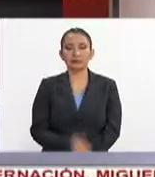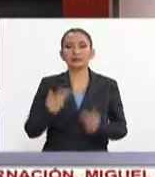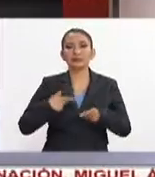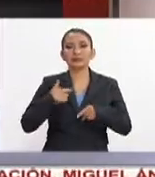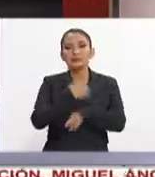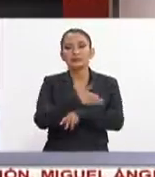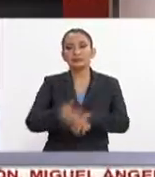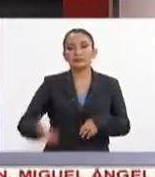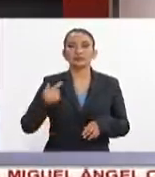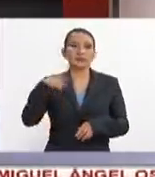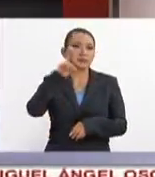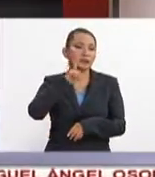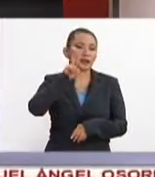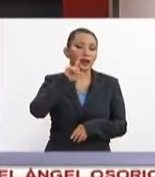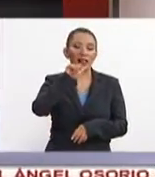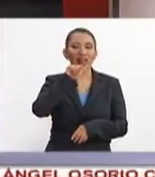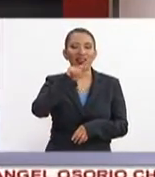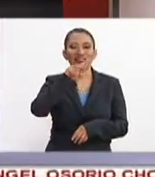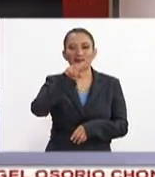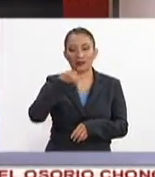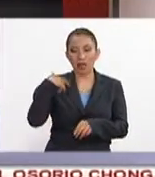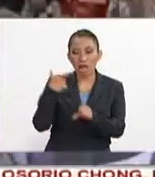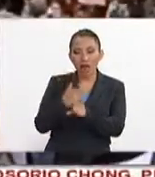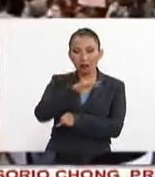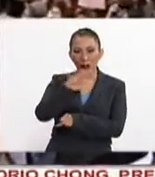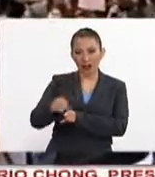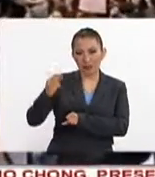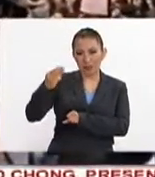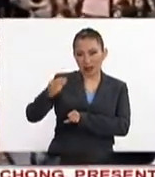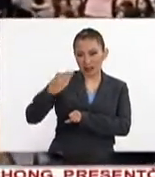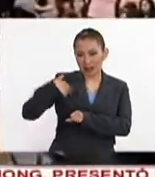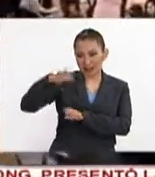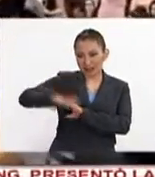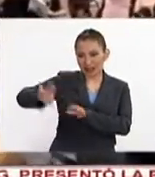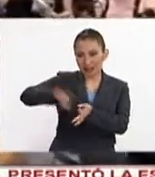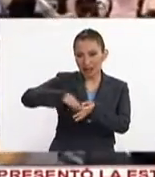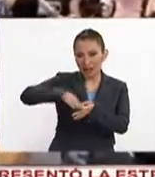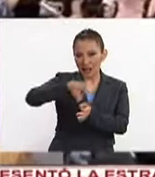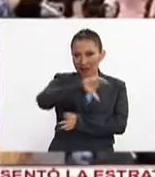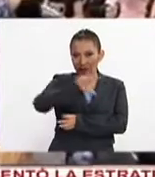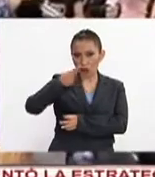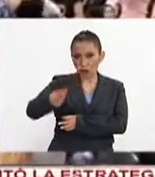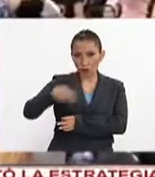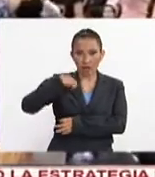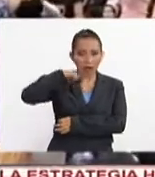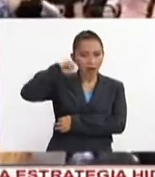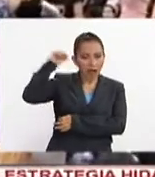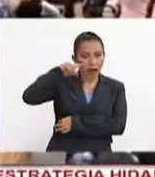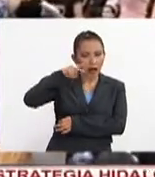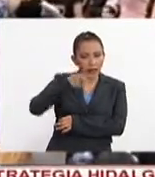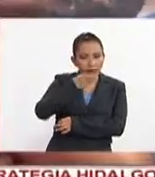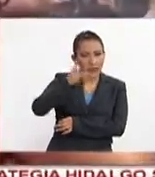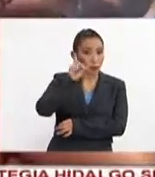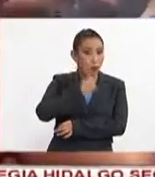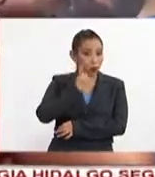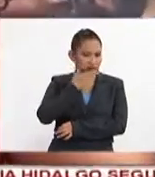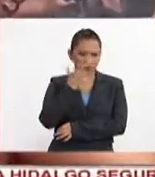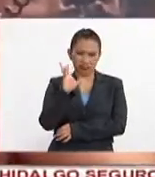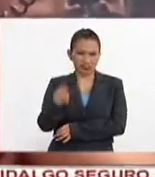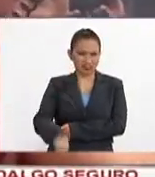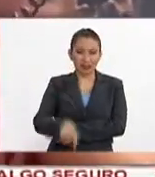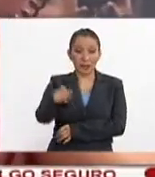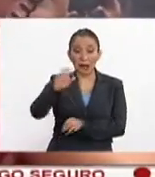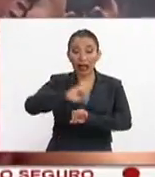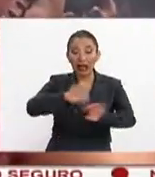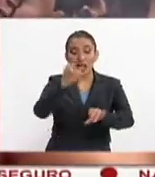Familiares de la joven Lesbi Osorio, cuyo cuerpo fue encontrado en mayo en las inmediaciones de CEU, insisten en que la joven no se suicidó.